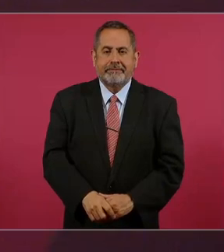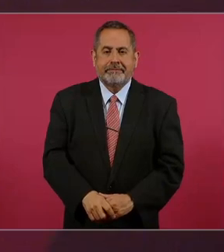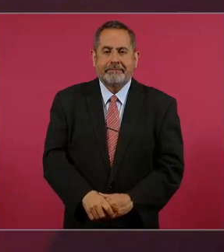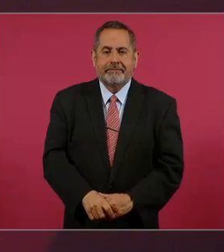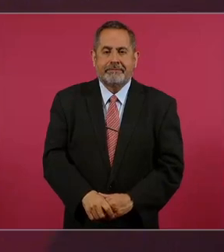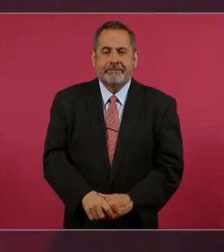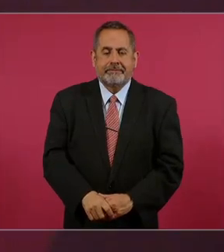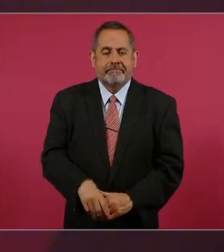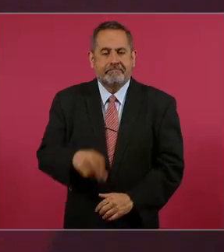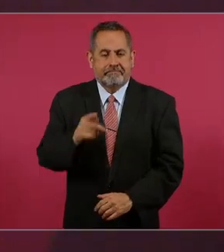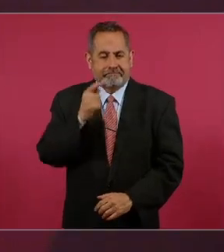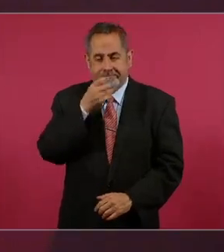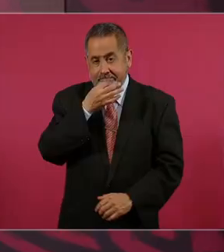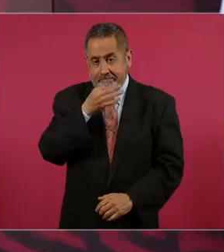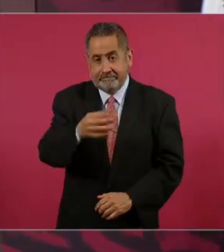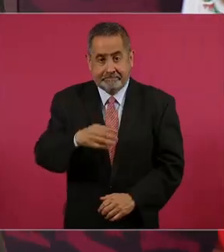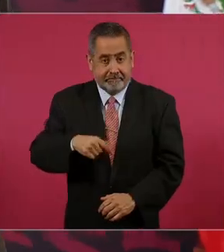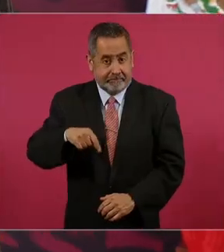pero México